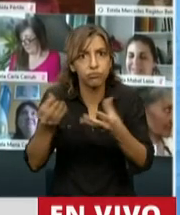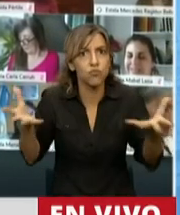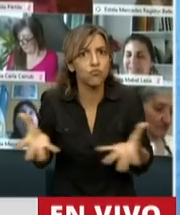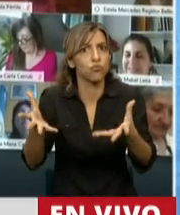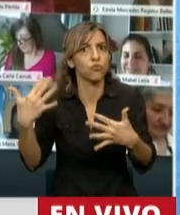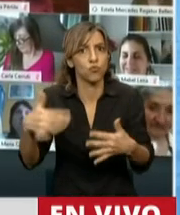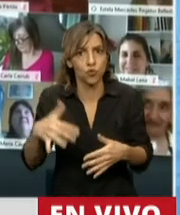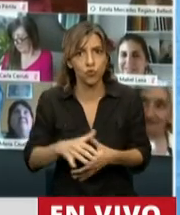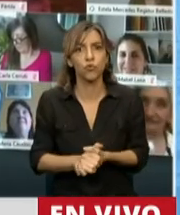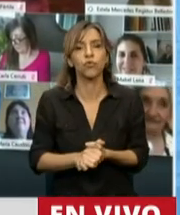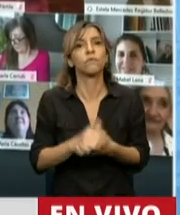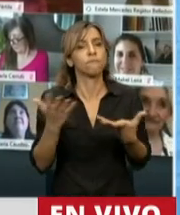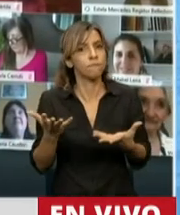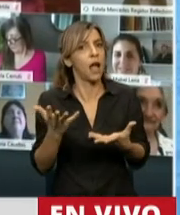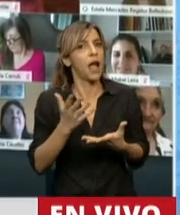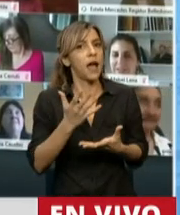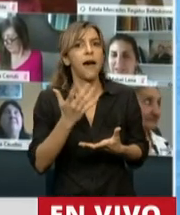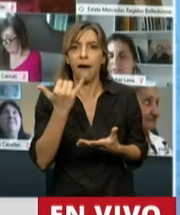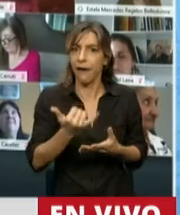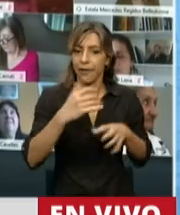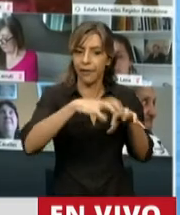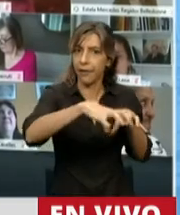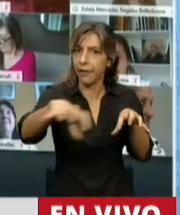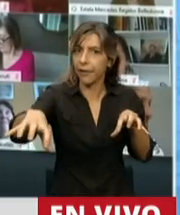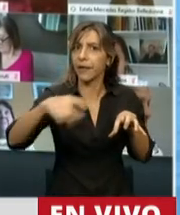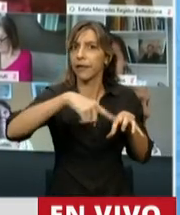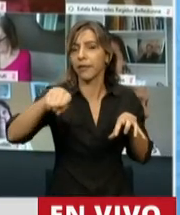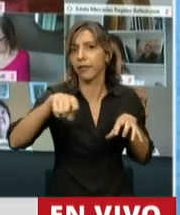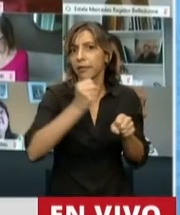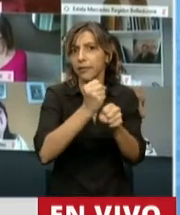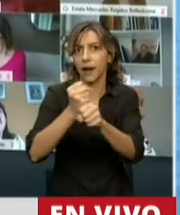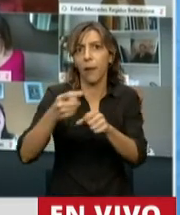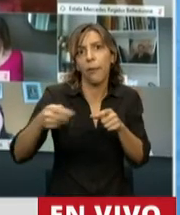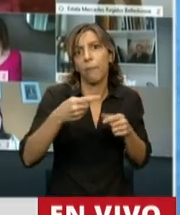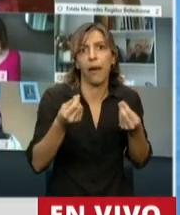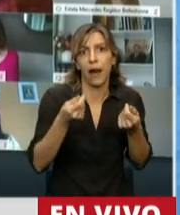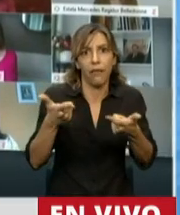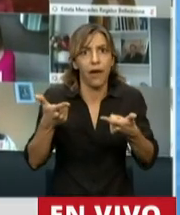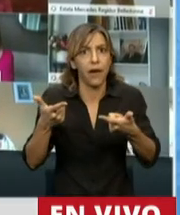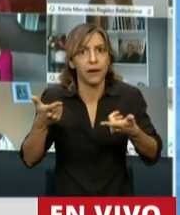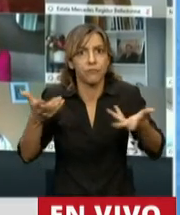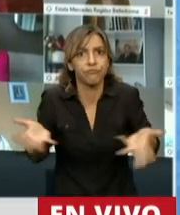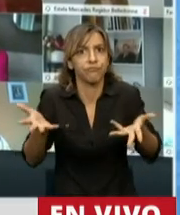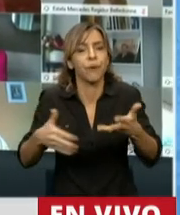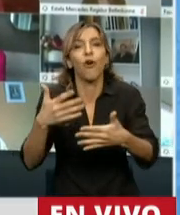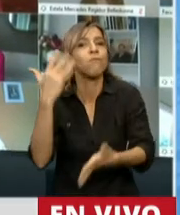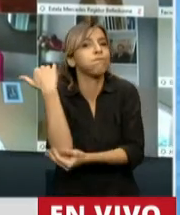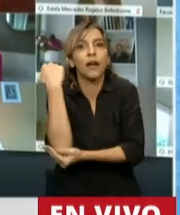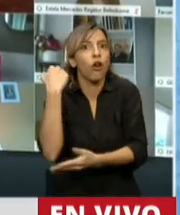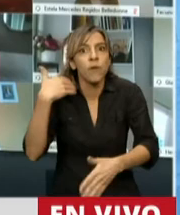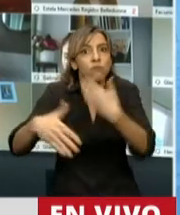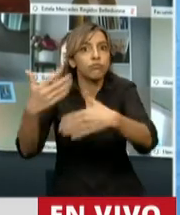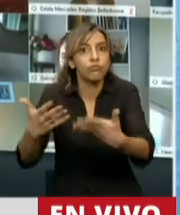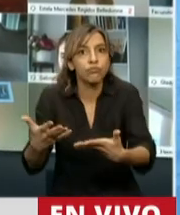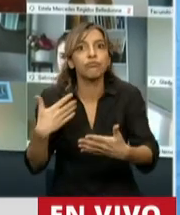Hay muchas federaciones y cámaras que trabajan en conjunto. Es un motor de desarrollo económico muy, muy